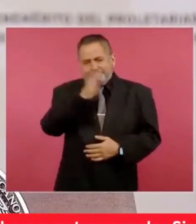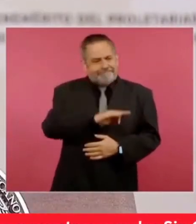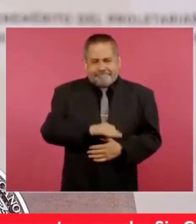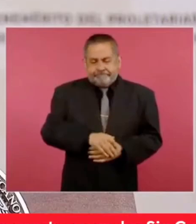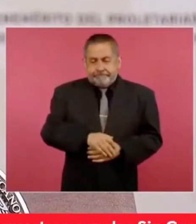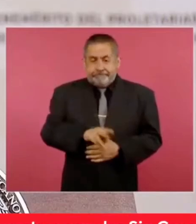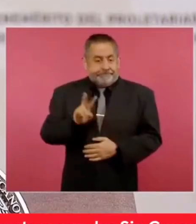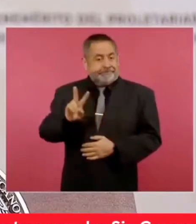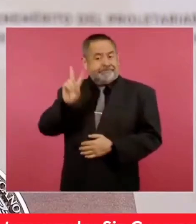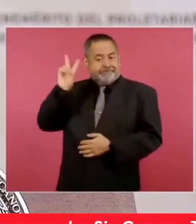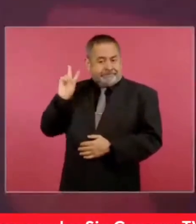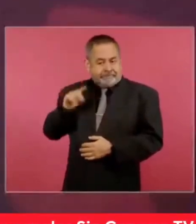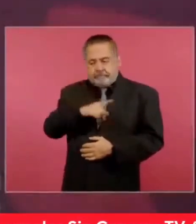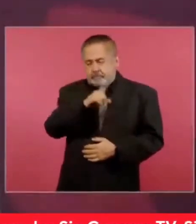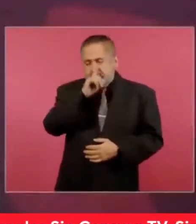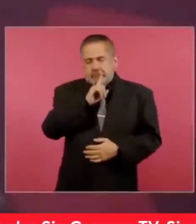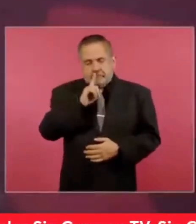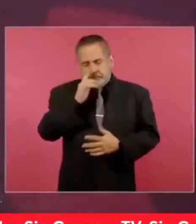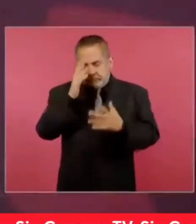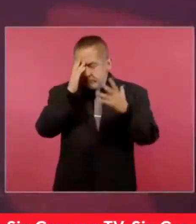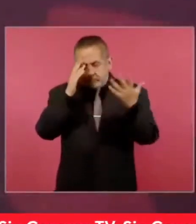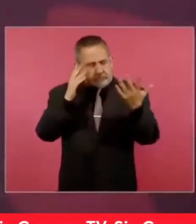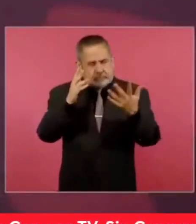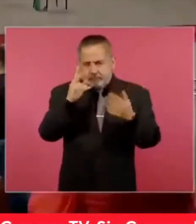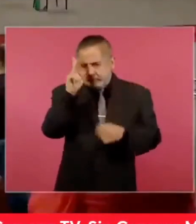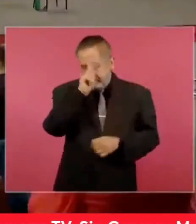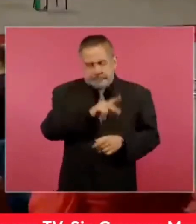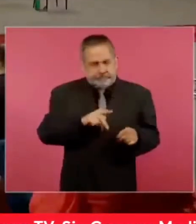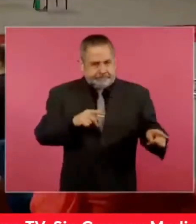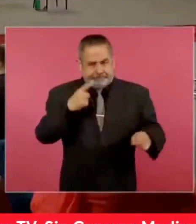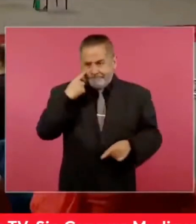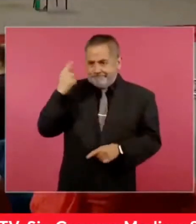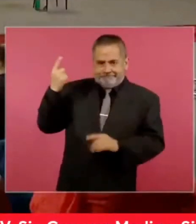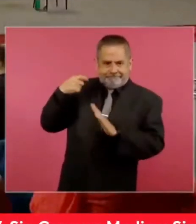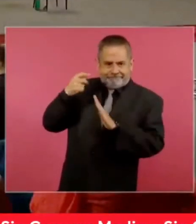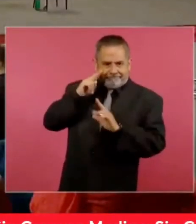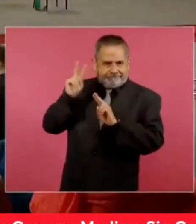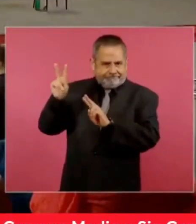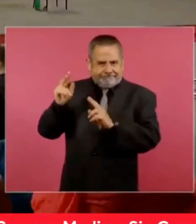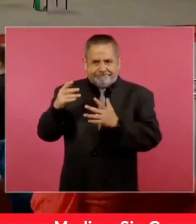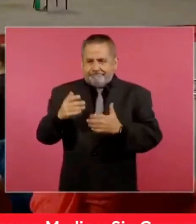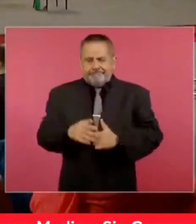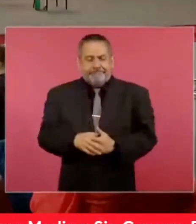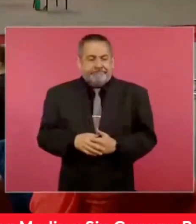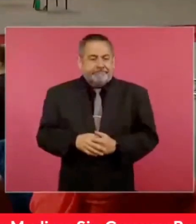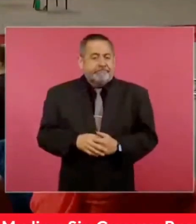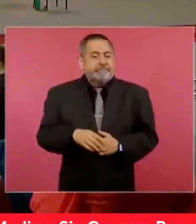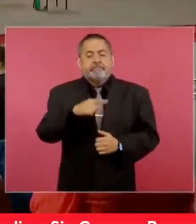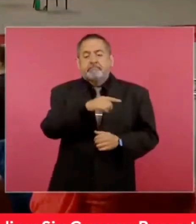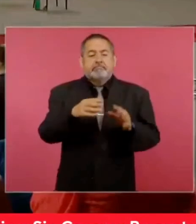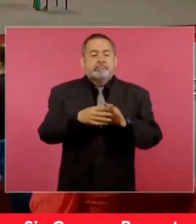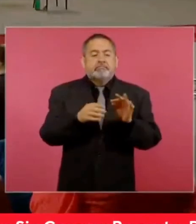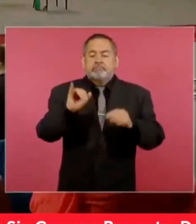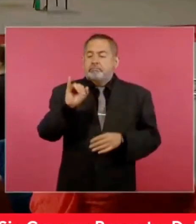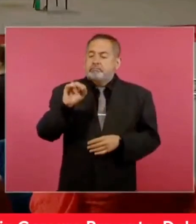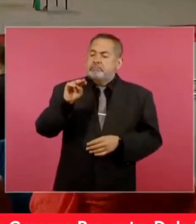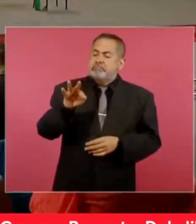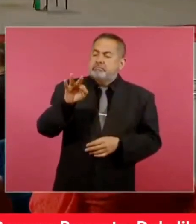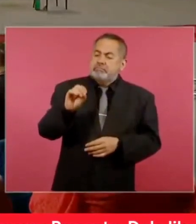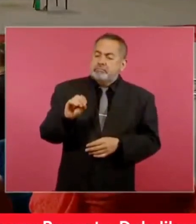una mentira burda. Aquí vemos, me pueden pasar que esta cuenta que se llama